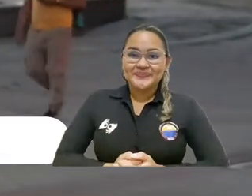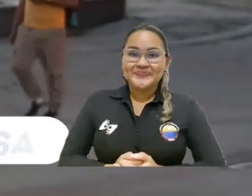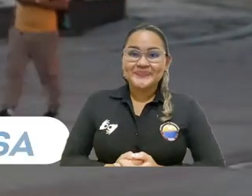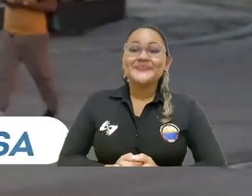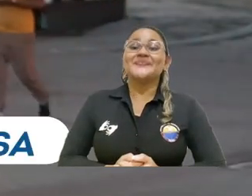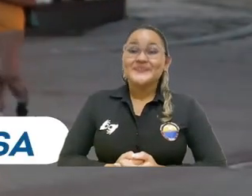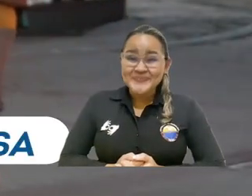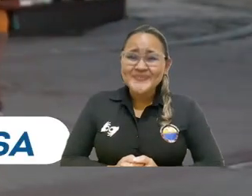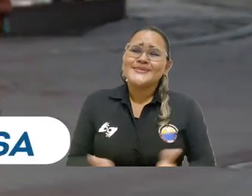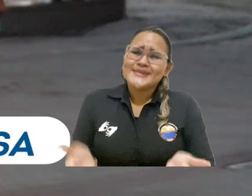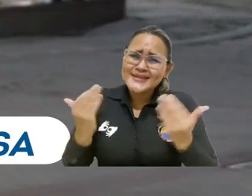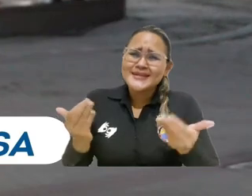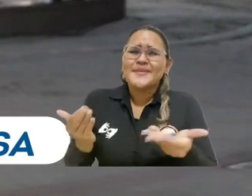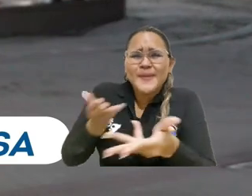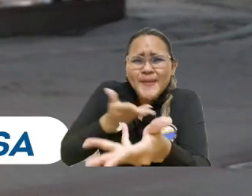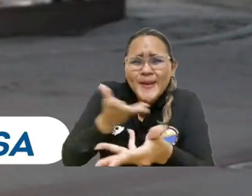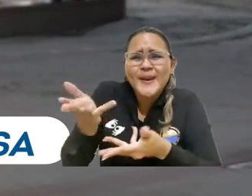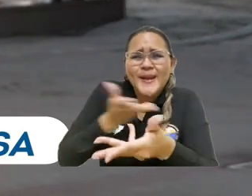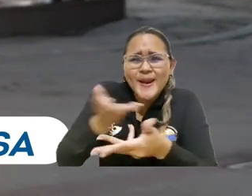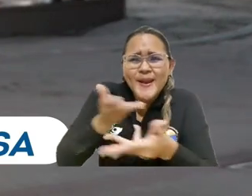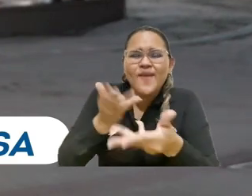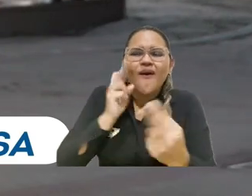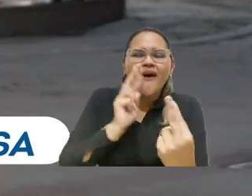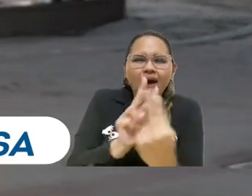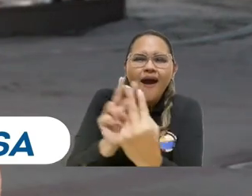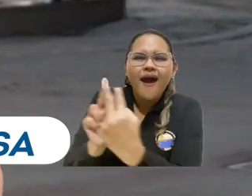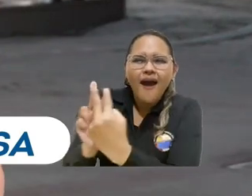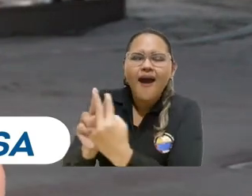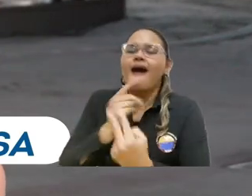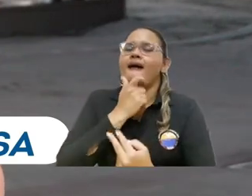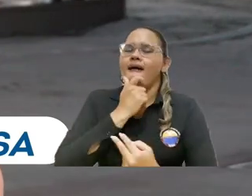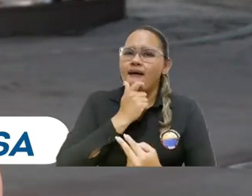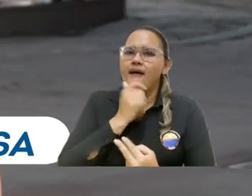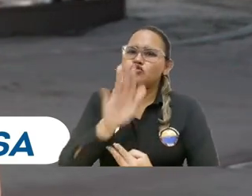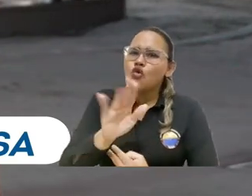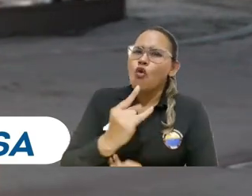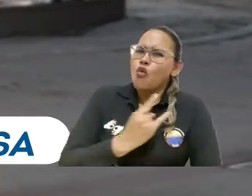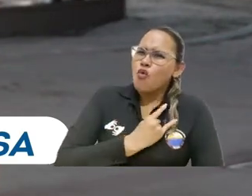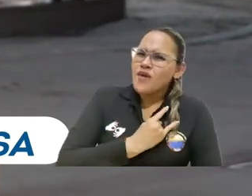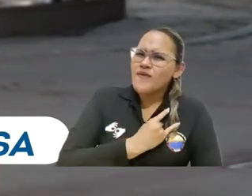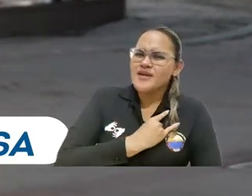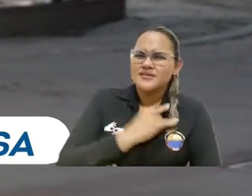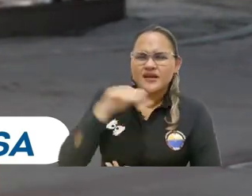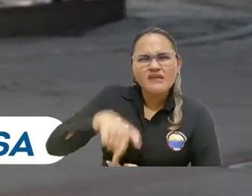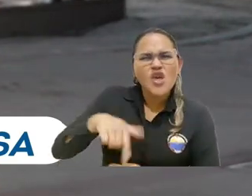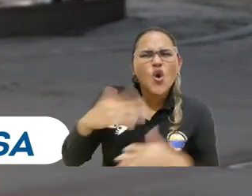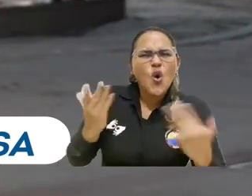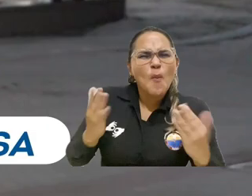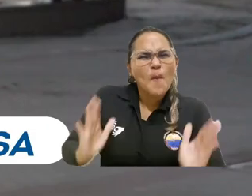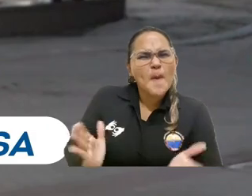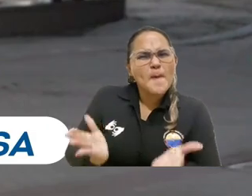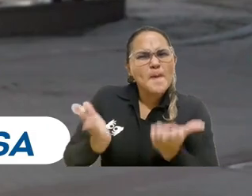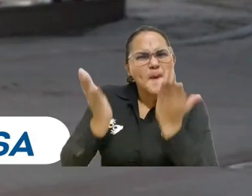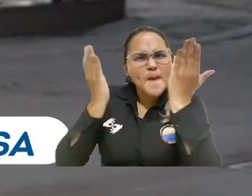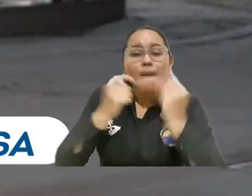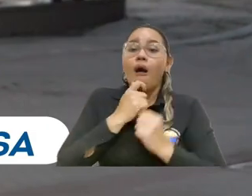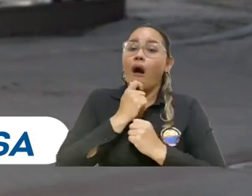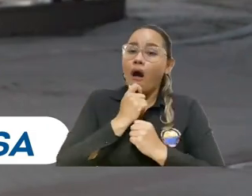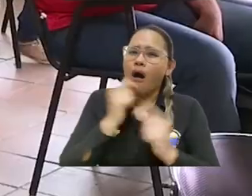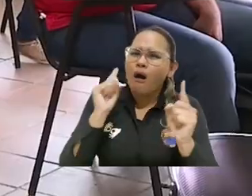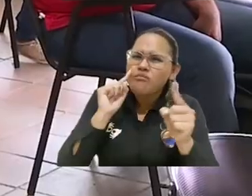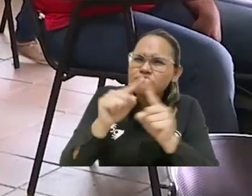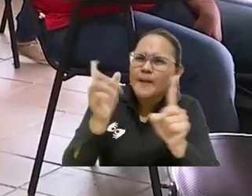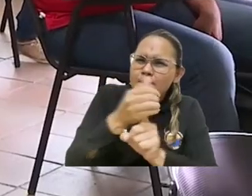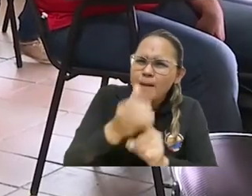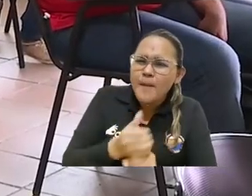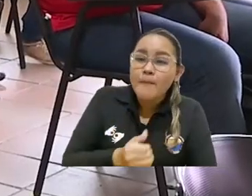espacio nos permite conocer qué tanto avance ha tenido la universidad, cuáles son las acreditaciones que hemos adquirido.